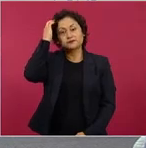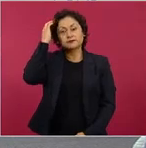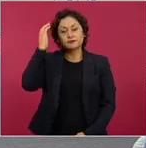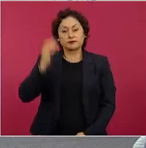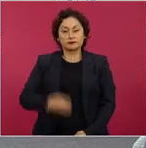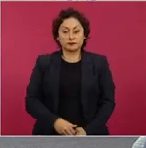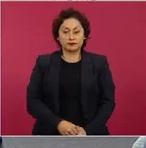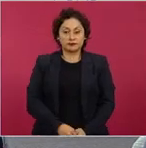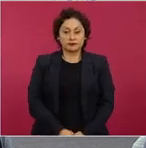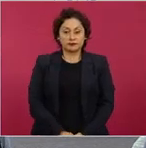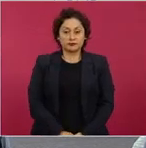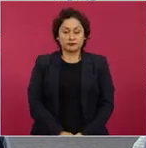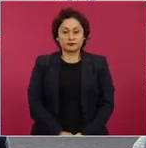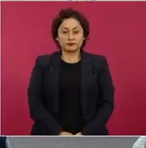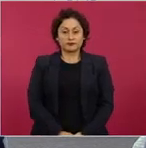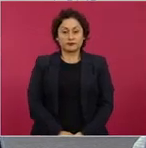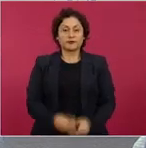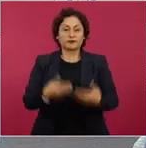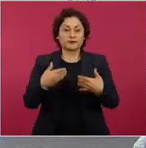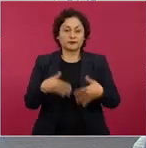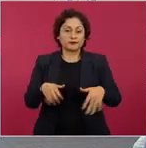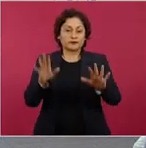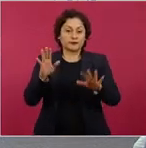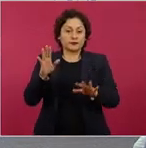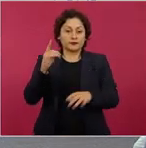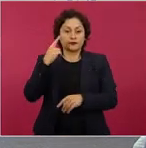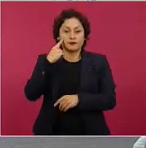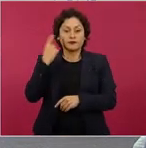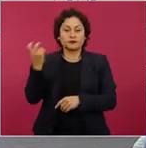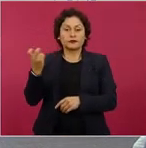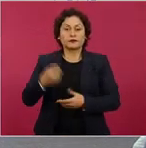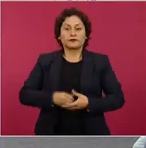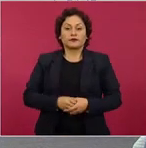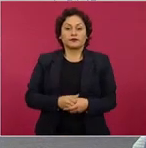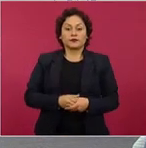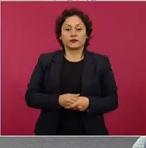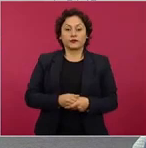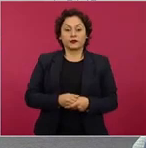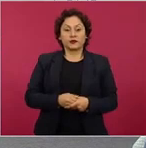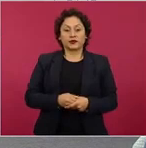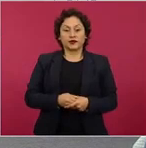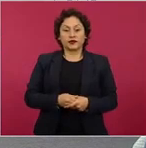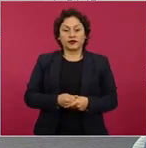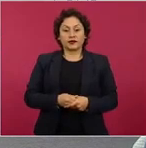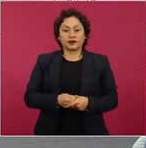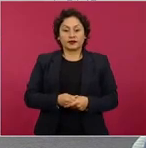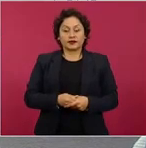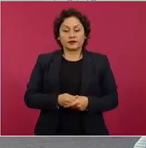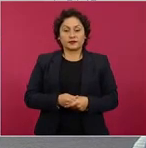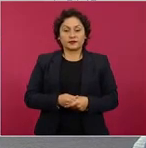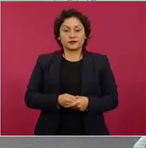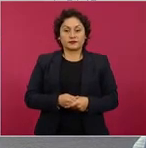Ah, bueno, está. La llamada 4T murió como las moscas,